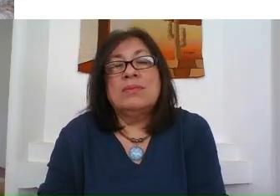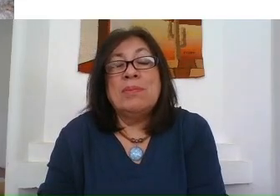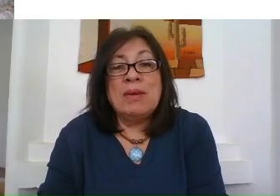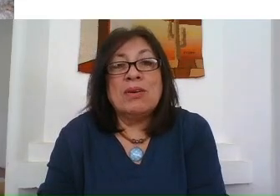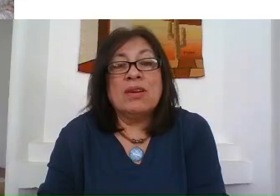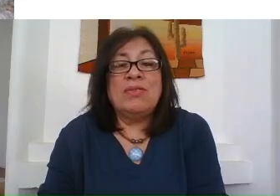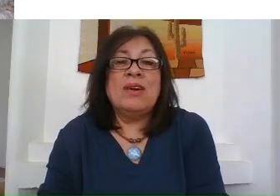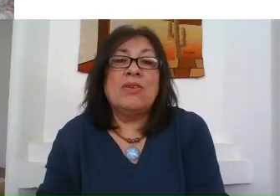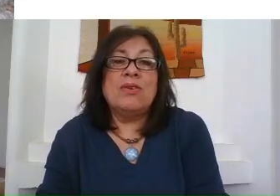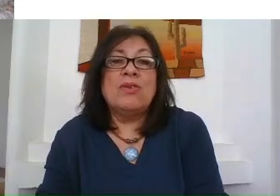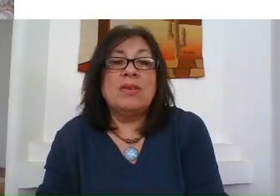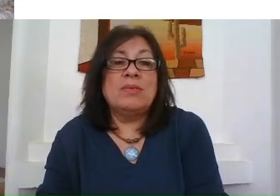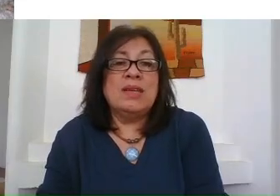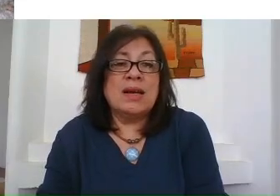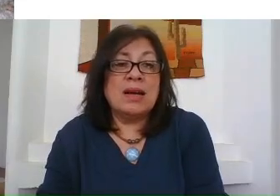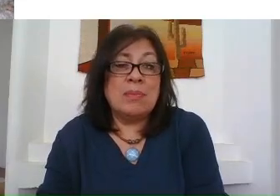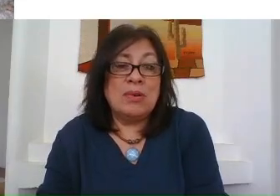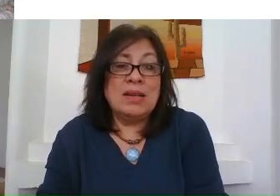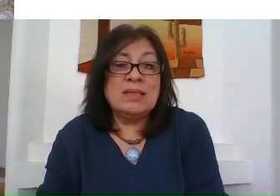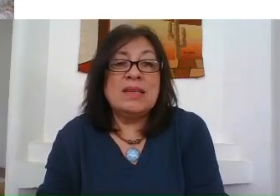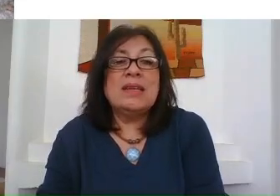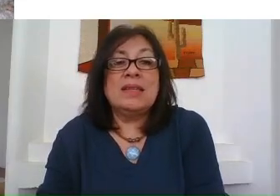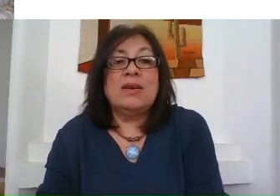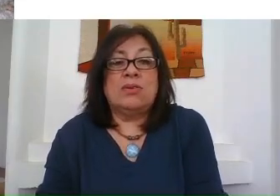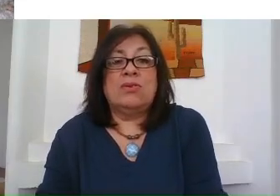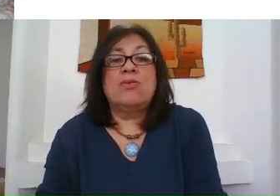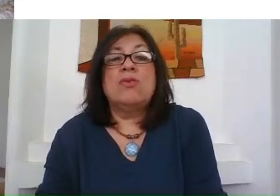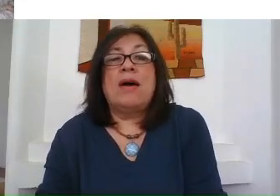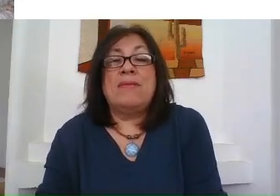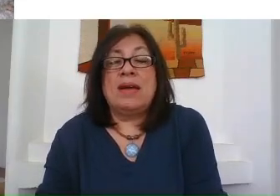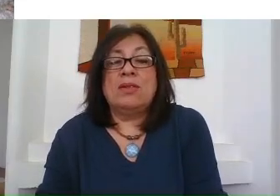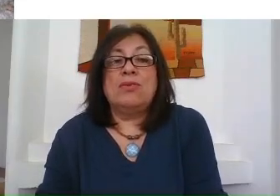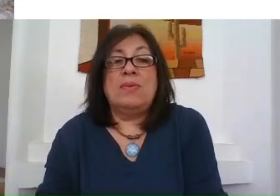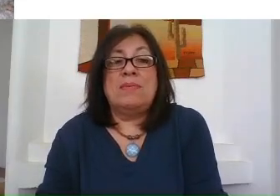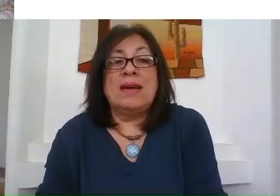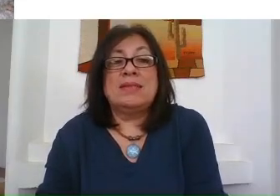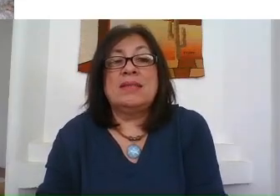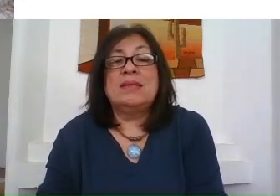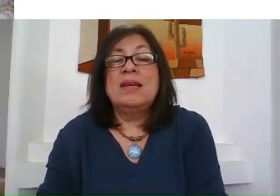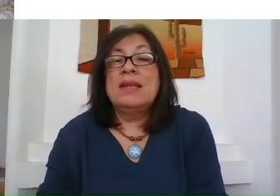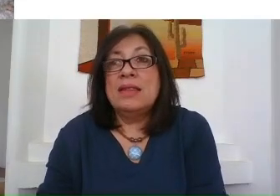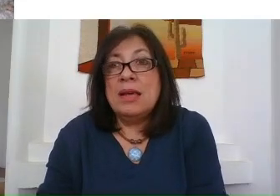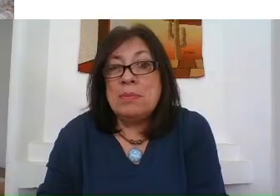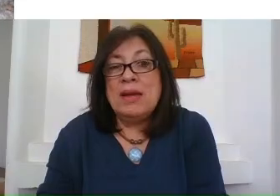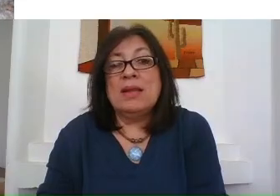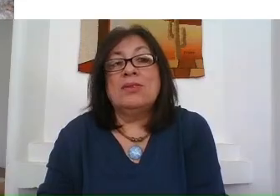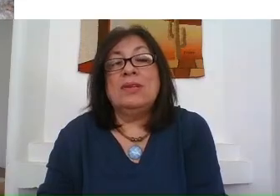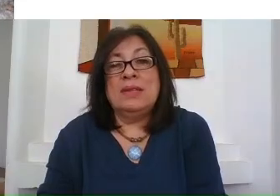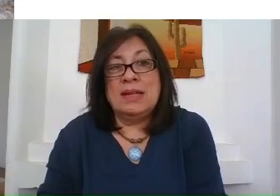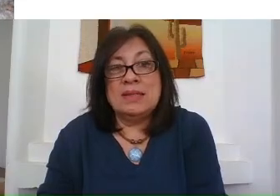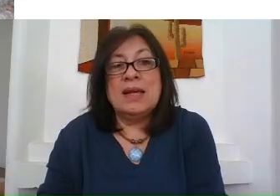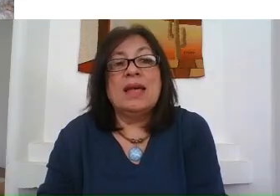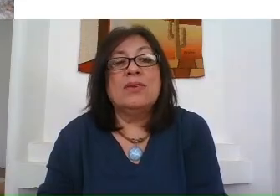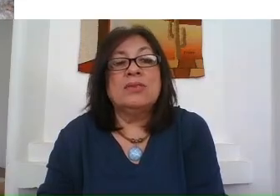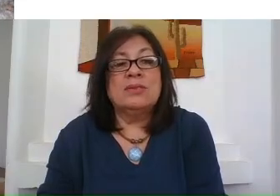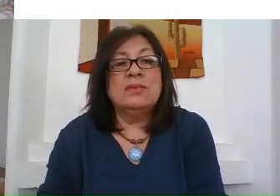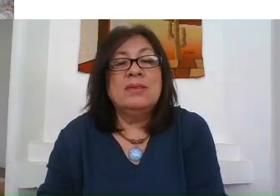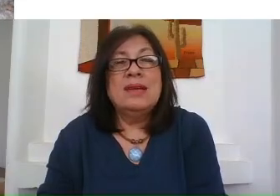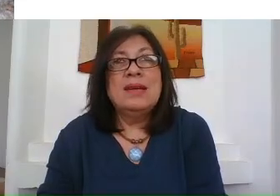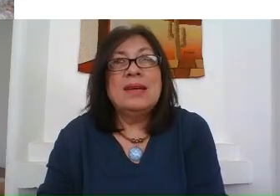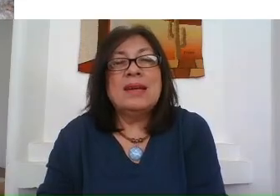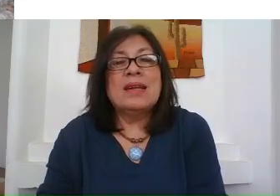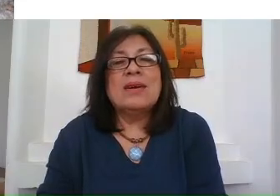su típico reflejo de ojo de muñeca japonesa, esté con ojos abiertos, vivaces, despiertos,